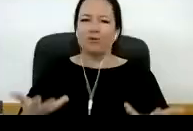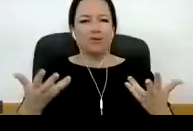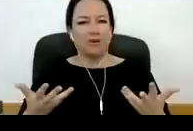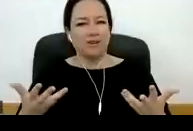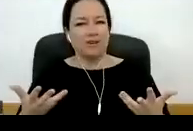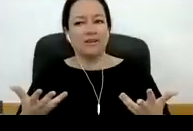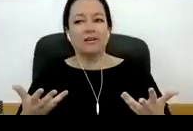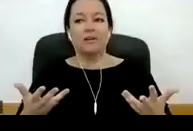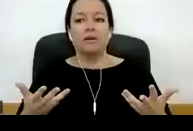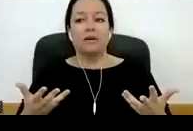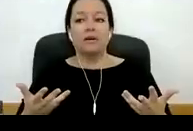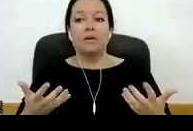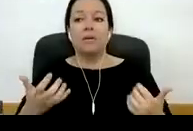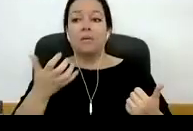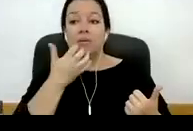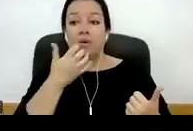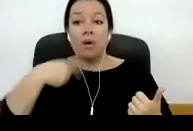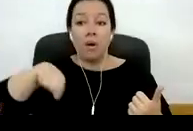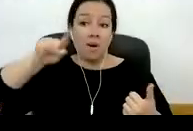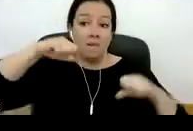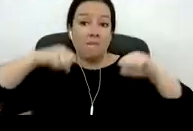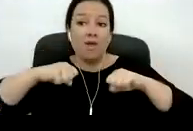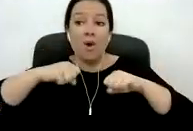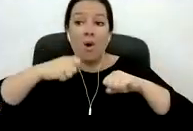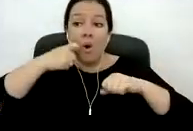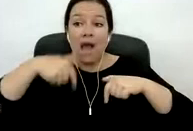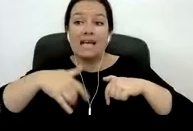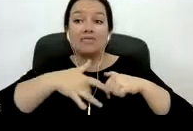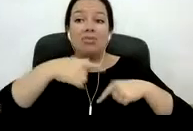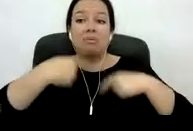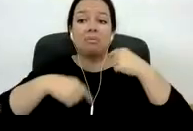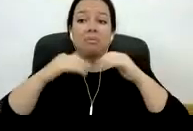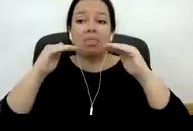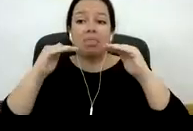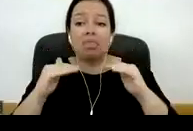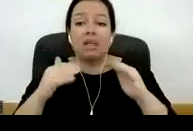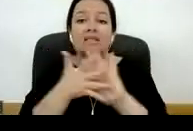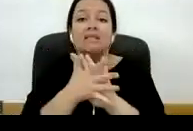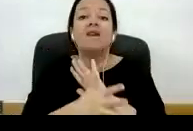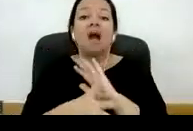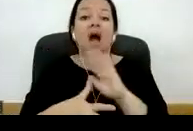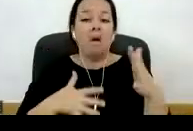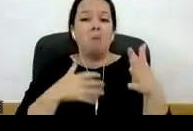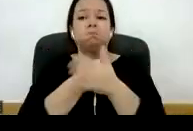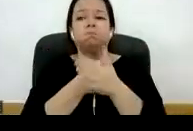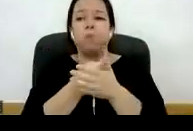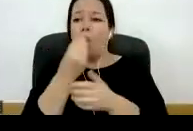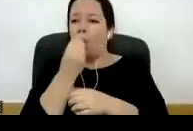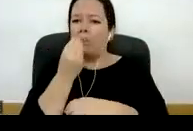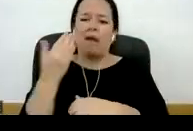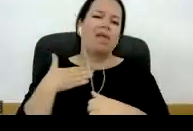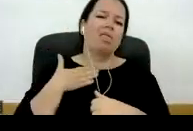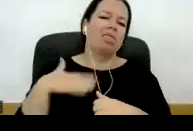llegado a nuestro estómago. Si la función está enlentecida, el estómago va a permanecer lleno más tiempo, y por lo tanto vamos a tener